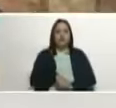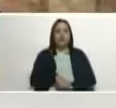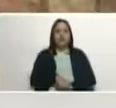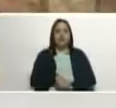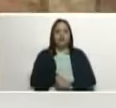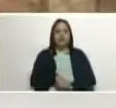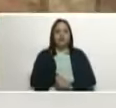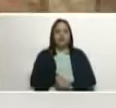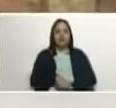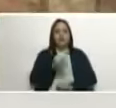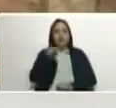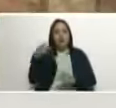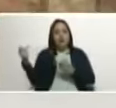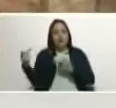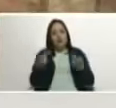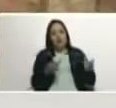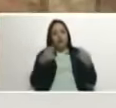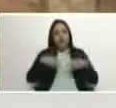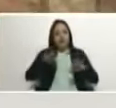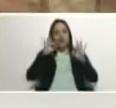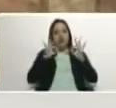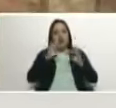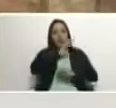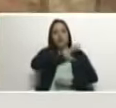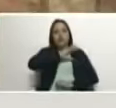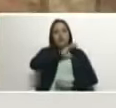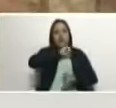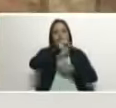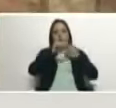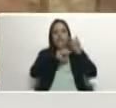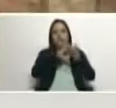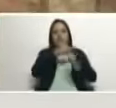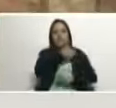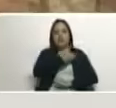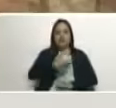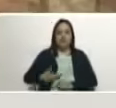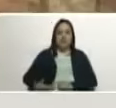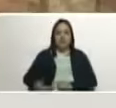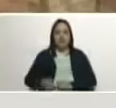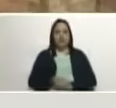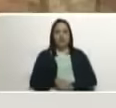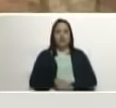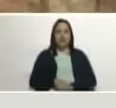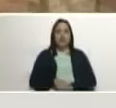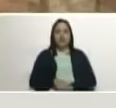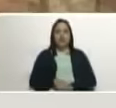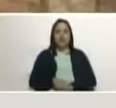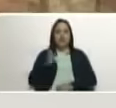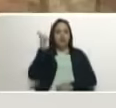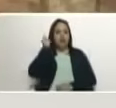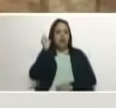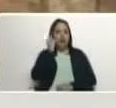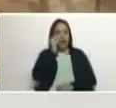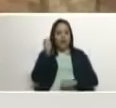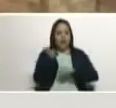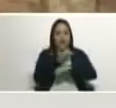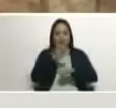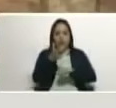He invitado de manera muy especial al Consejo de Vicepresidentes y vicepresidentas de